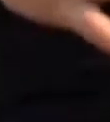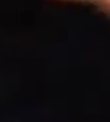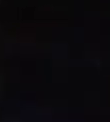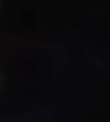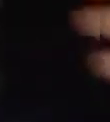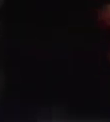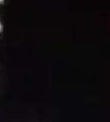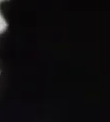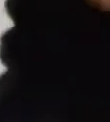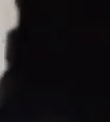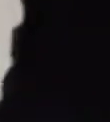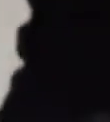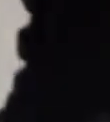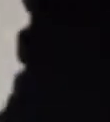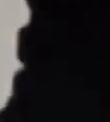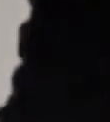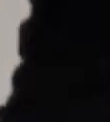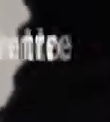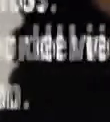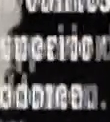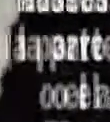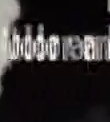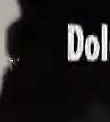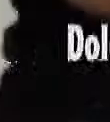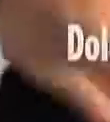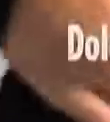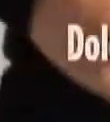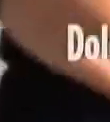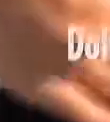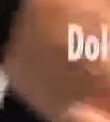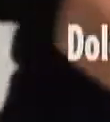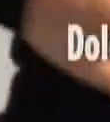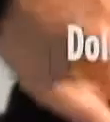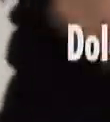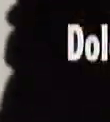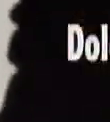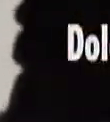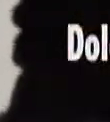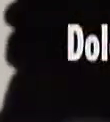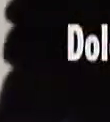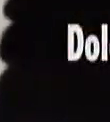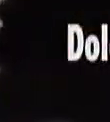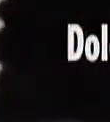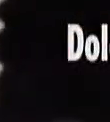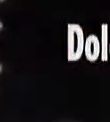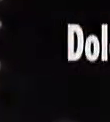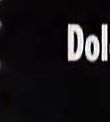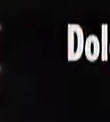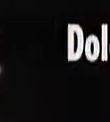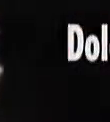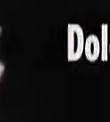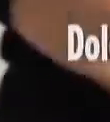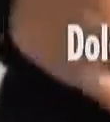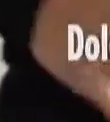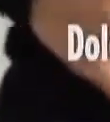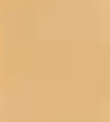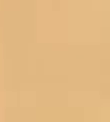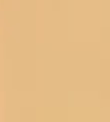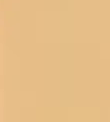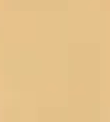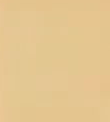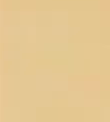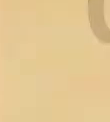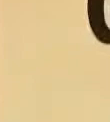esto? Náuseas y vómitos, dolores en la parte superior del vientre y el abdomen, retorcijones. Puede